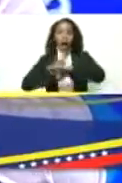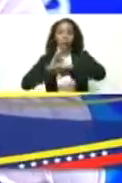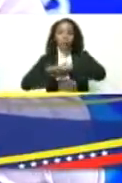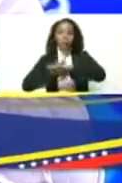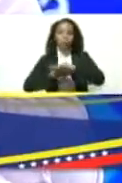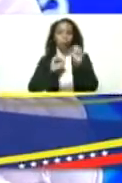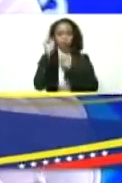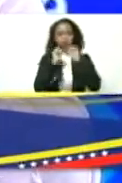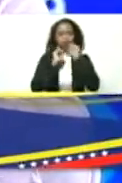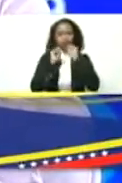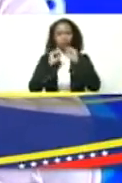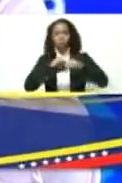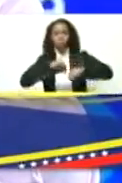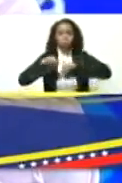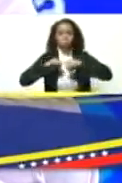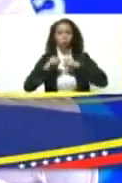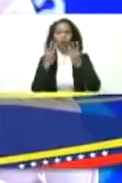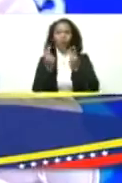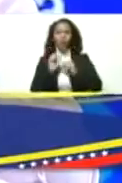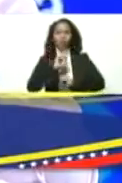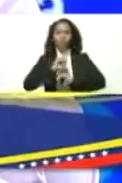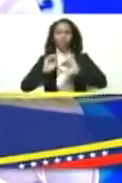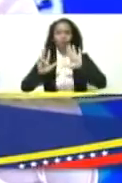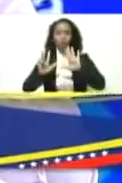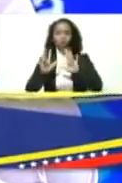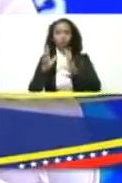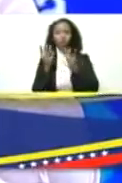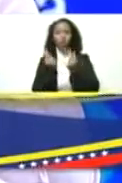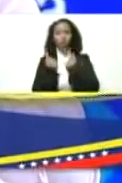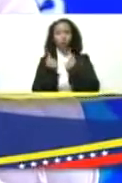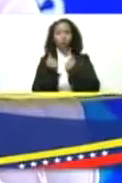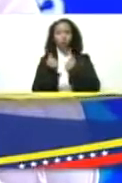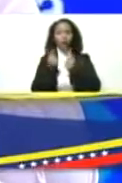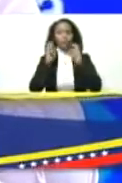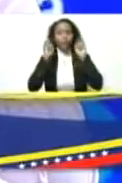motor número 18, el motor de emprendedores,